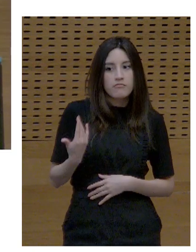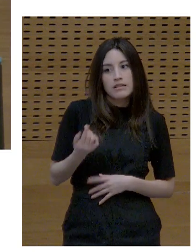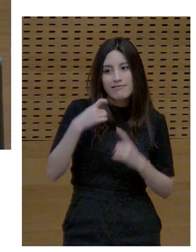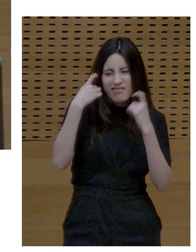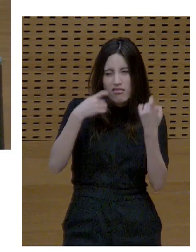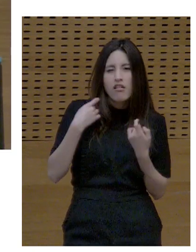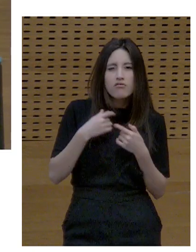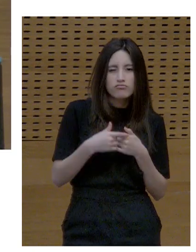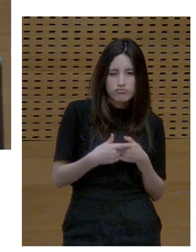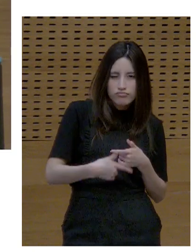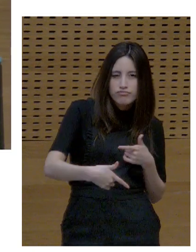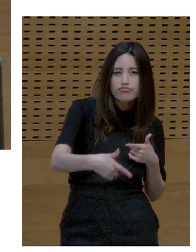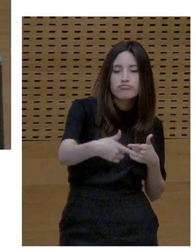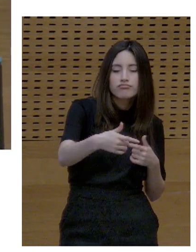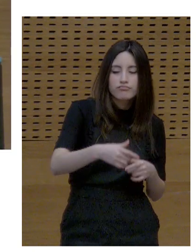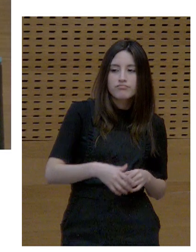cómo.